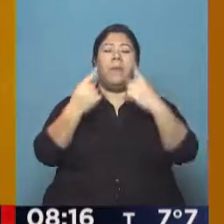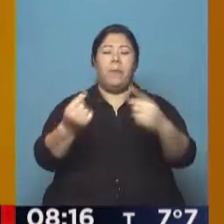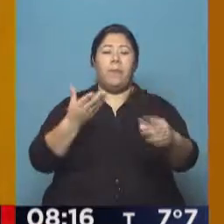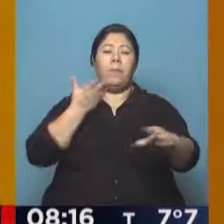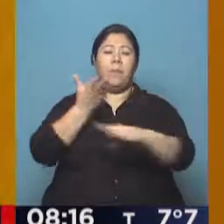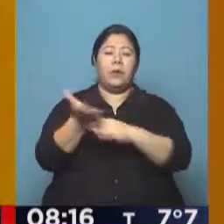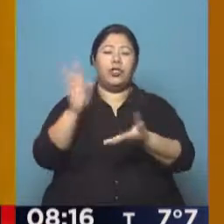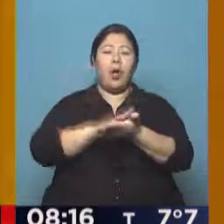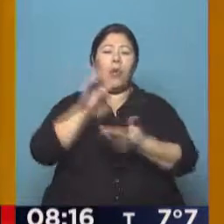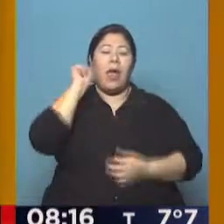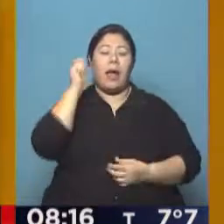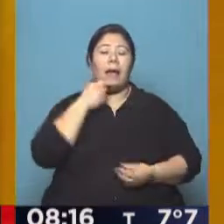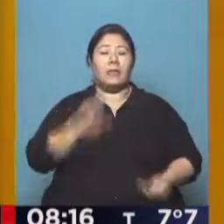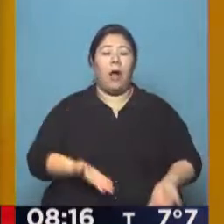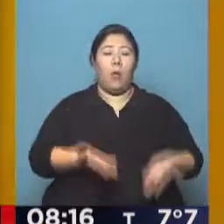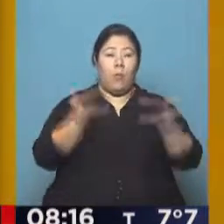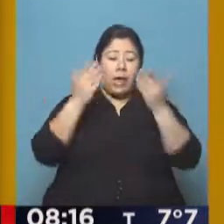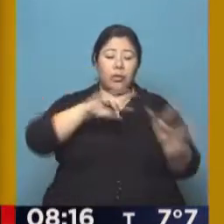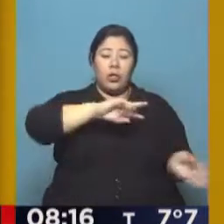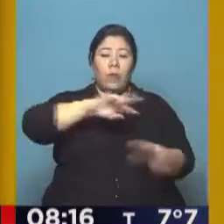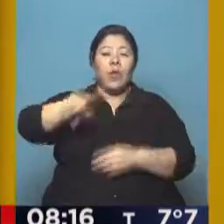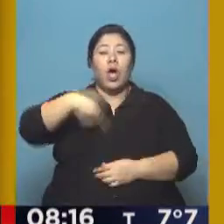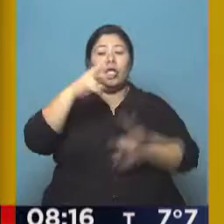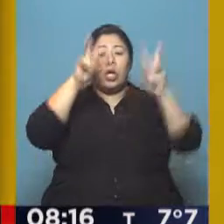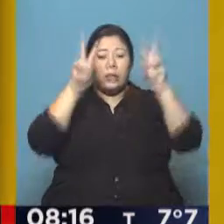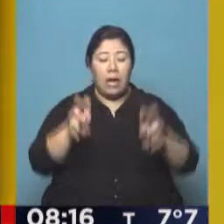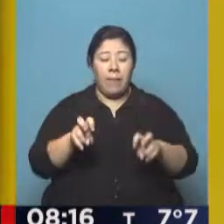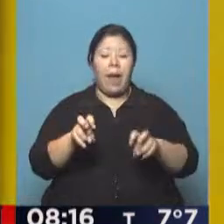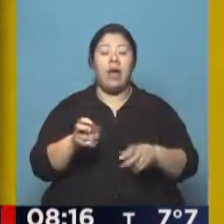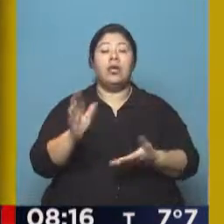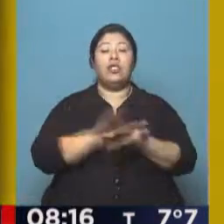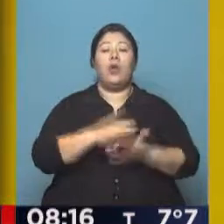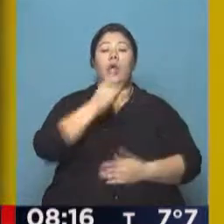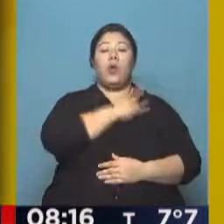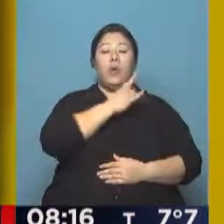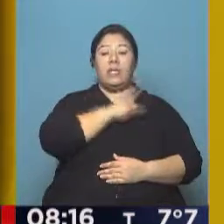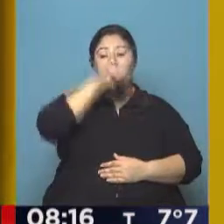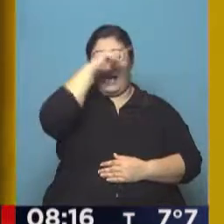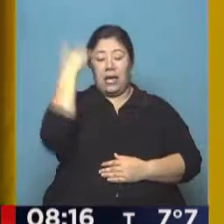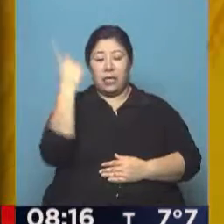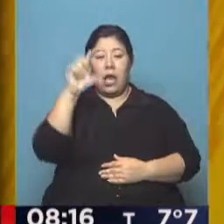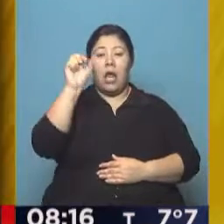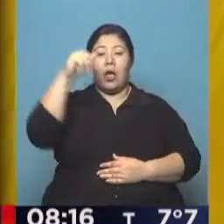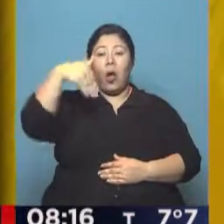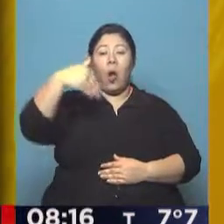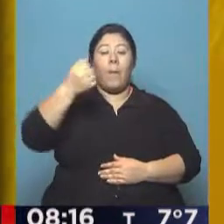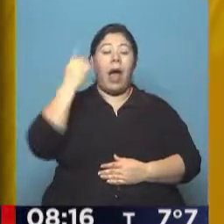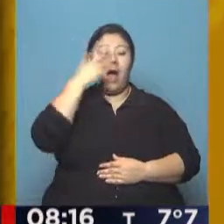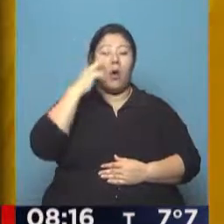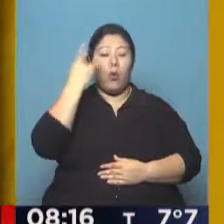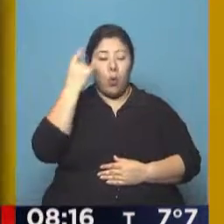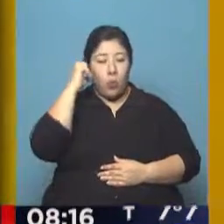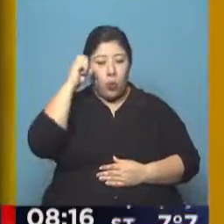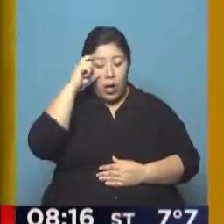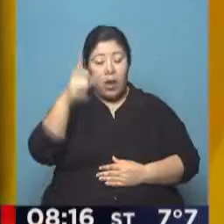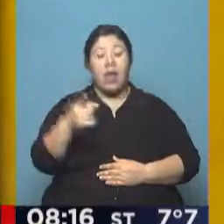El año que viene vamos a hablar de otro de los temas, tiene que ver con la Universidad Nacional del Comahue, que va a necesitar 2.600 millones